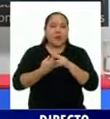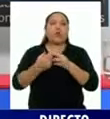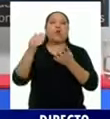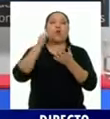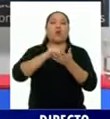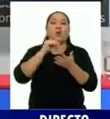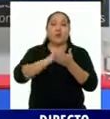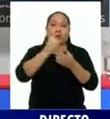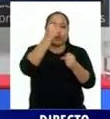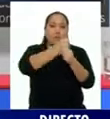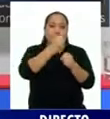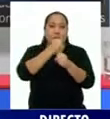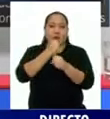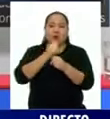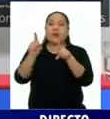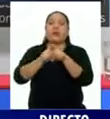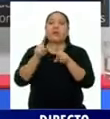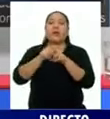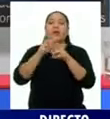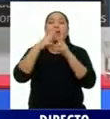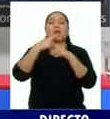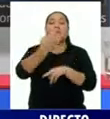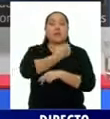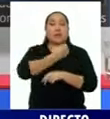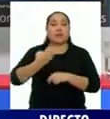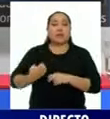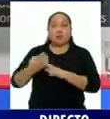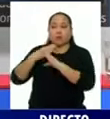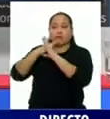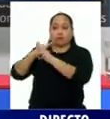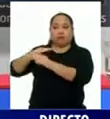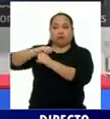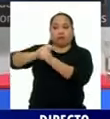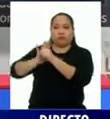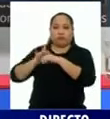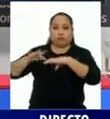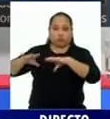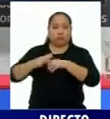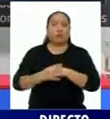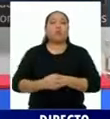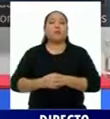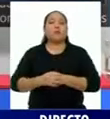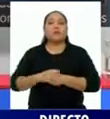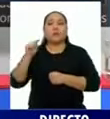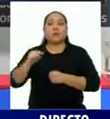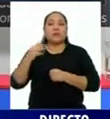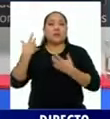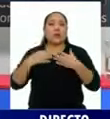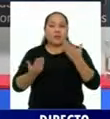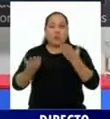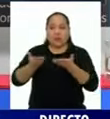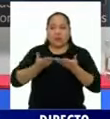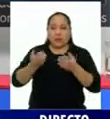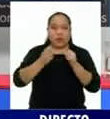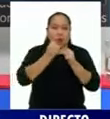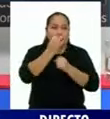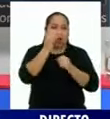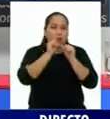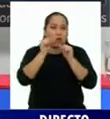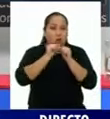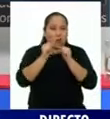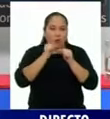para contrarrestar los efectos de la pandemia, que viene recuperando una recuperación sostenida. Acaban de alcanzarme algunas cifras